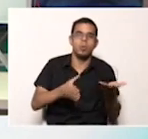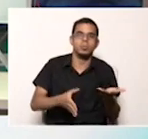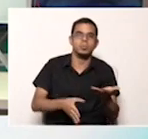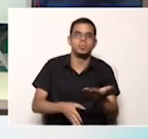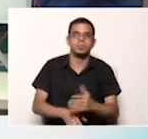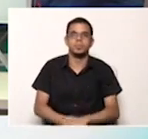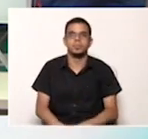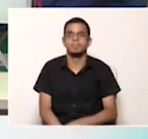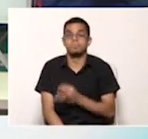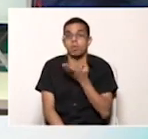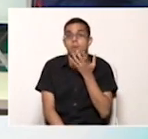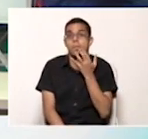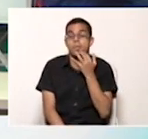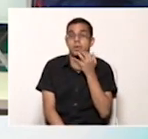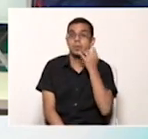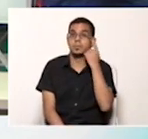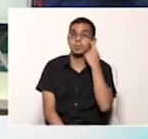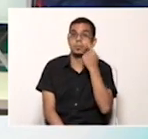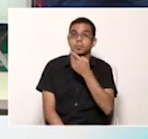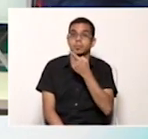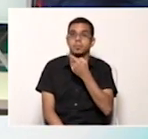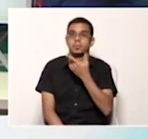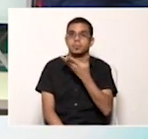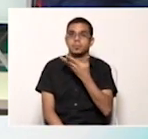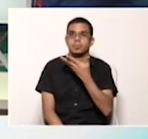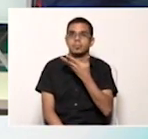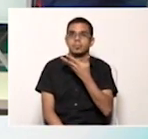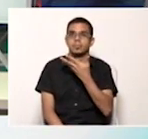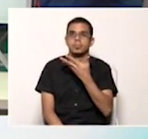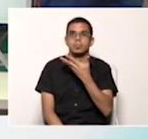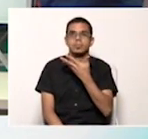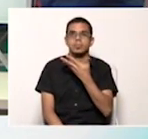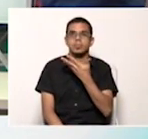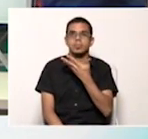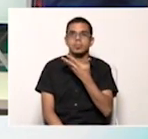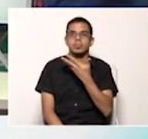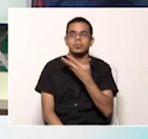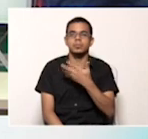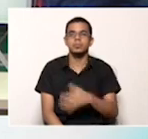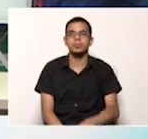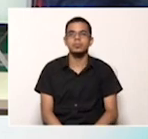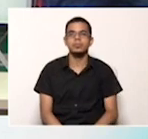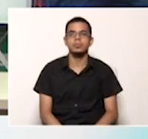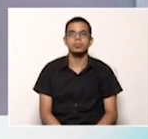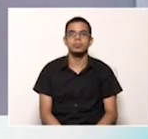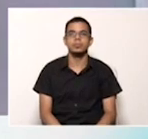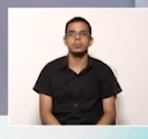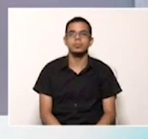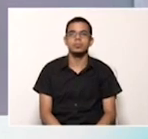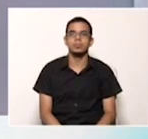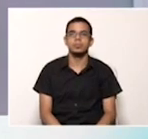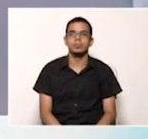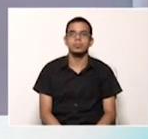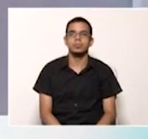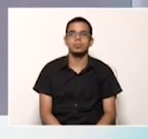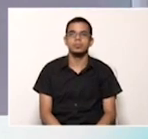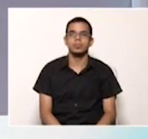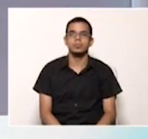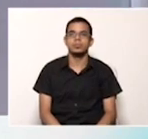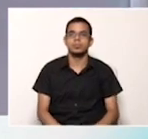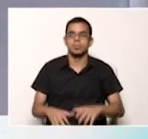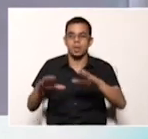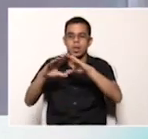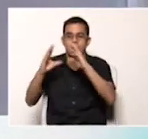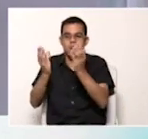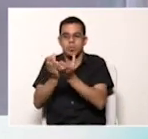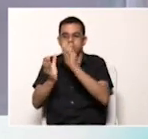aquí podemos observar la Tierra y sus grandes capas. Vemos la parte de la